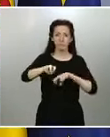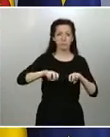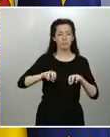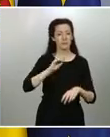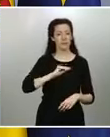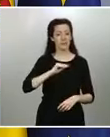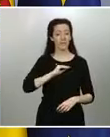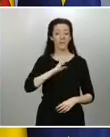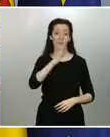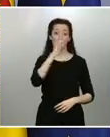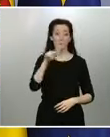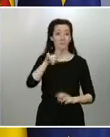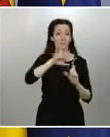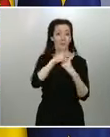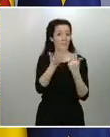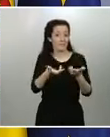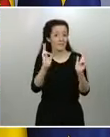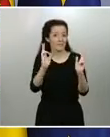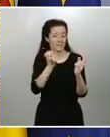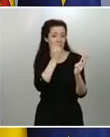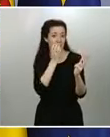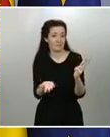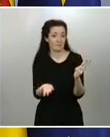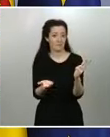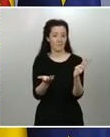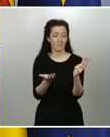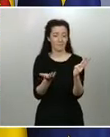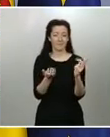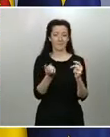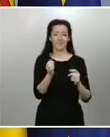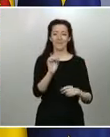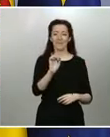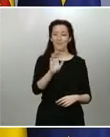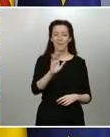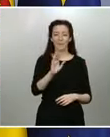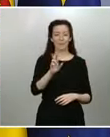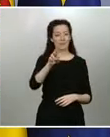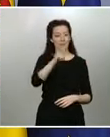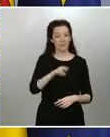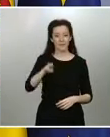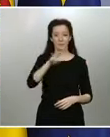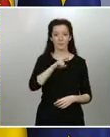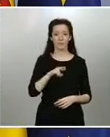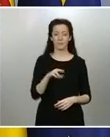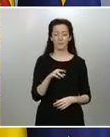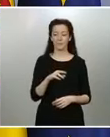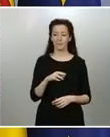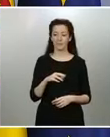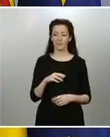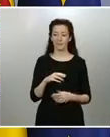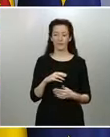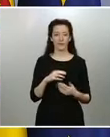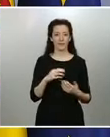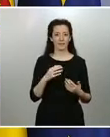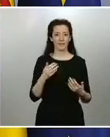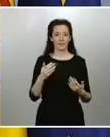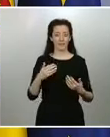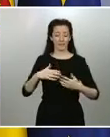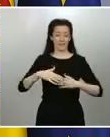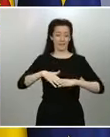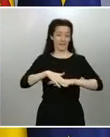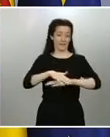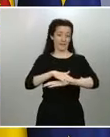insisto no se trata de forzar a una situación difícil a un gobierno que en estos momentos está